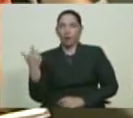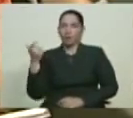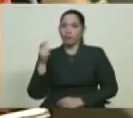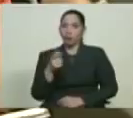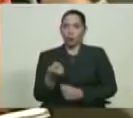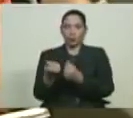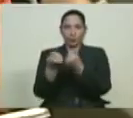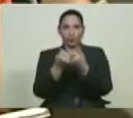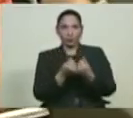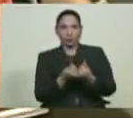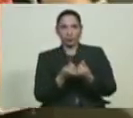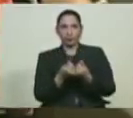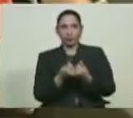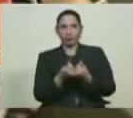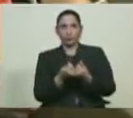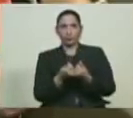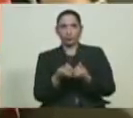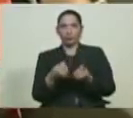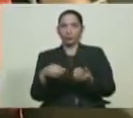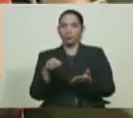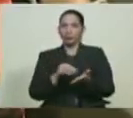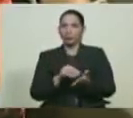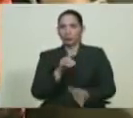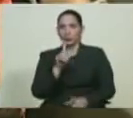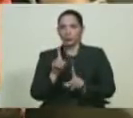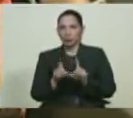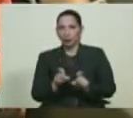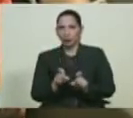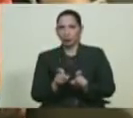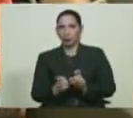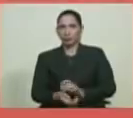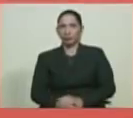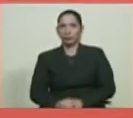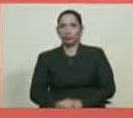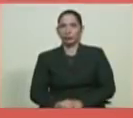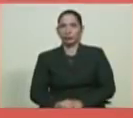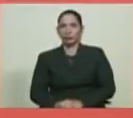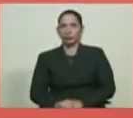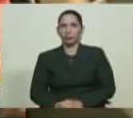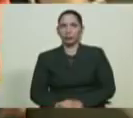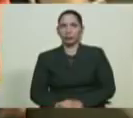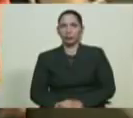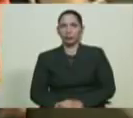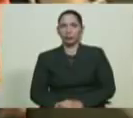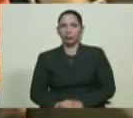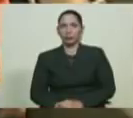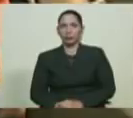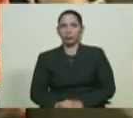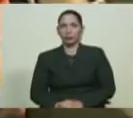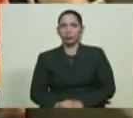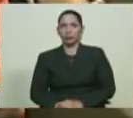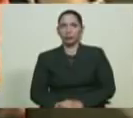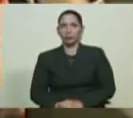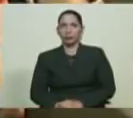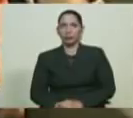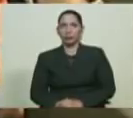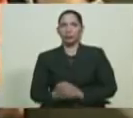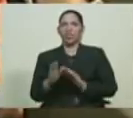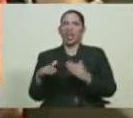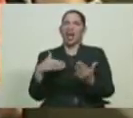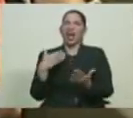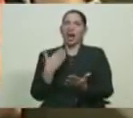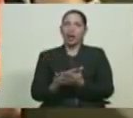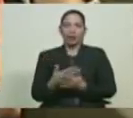provisoria. Le repregunto, yéndome en la misma línea de mi compañero de Televen, ¿Hasta qué